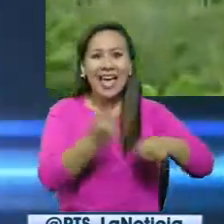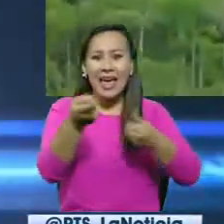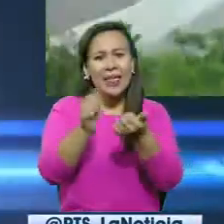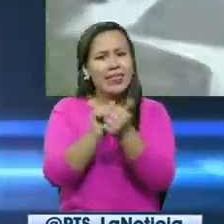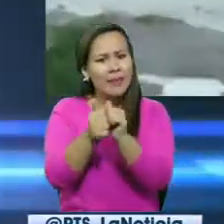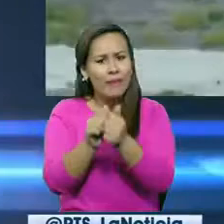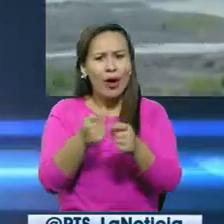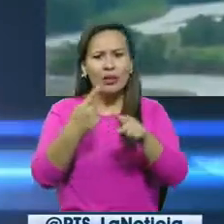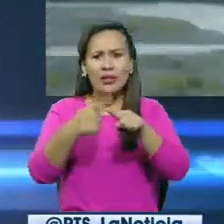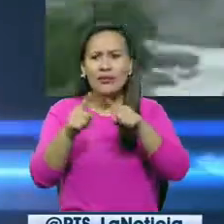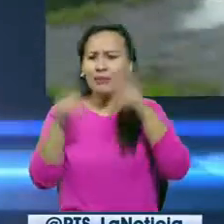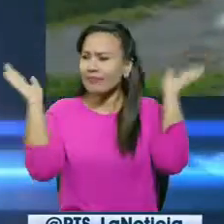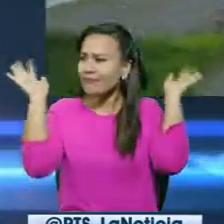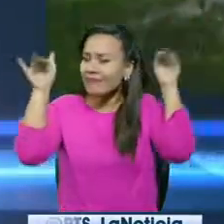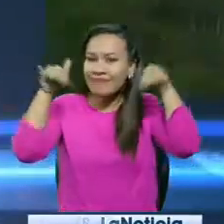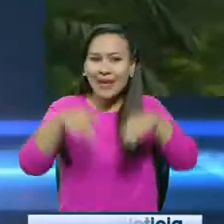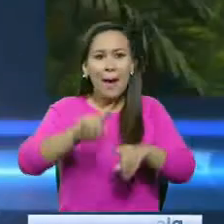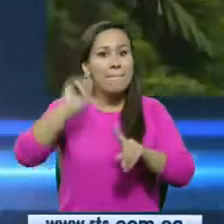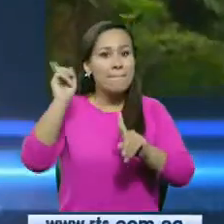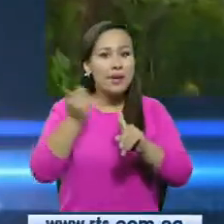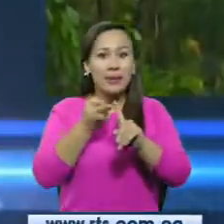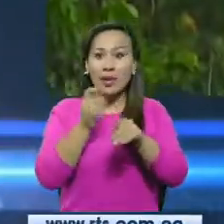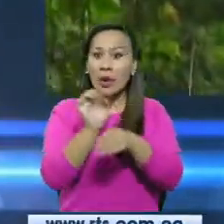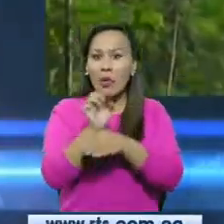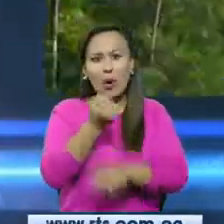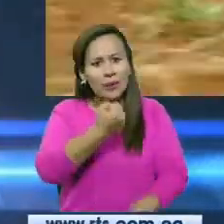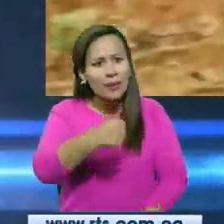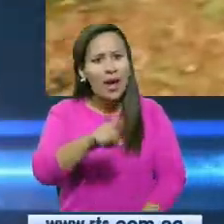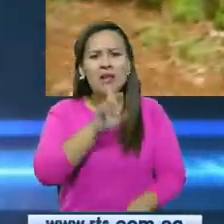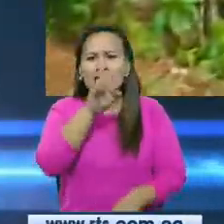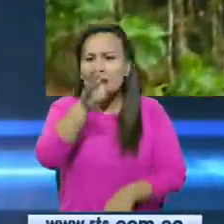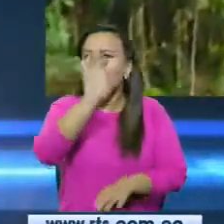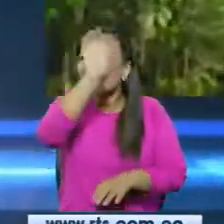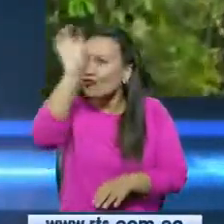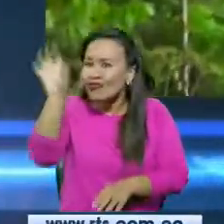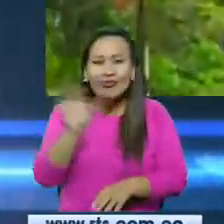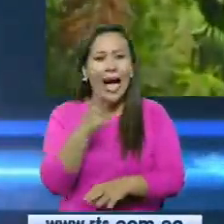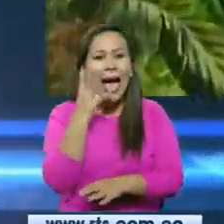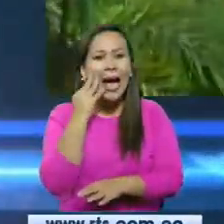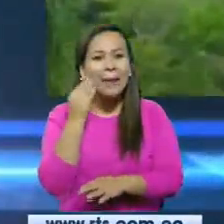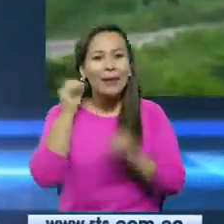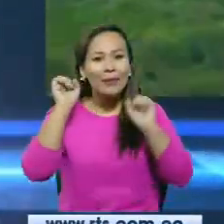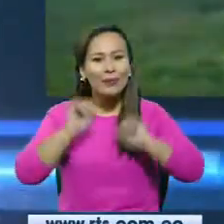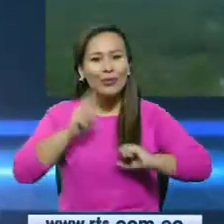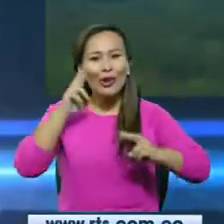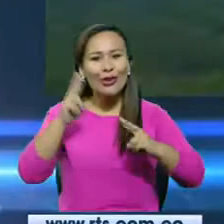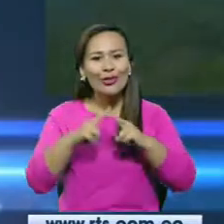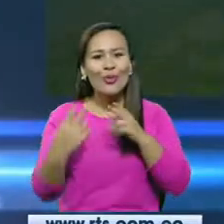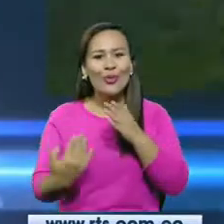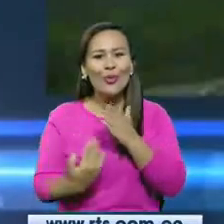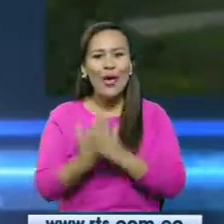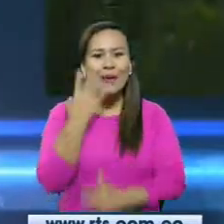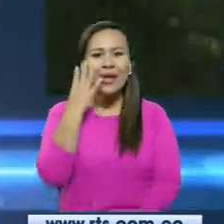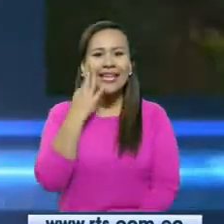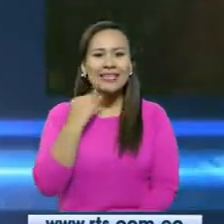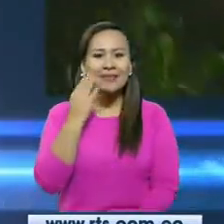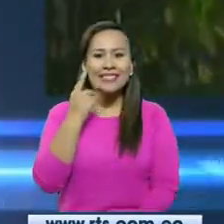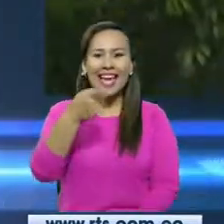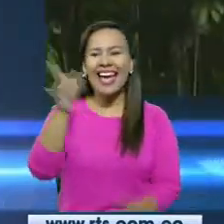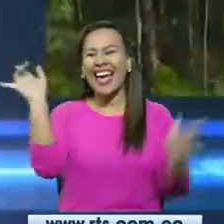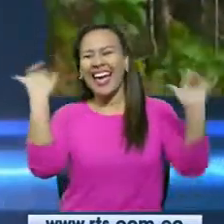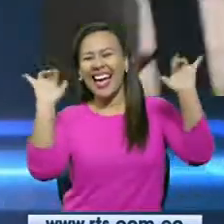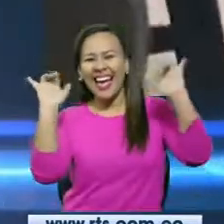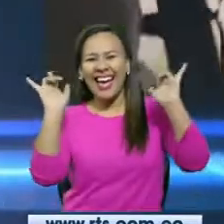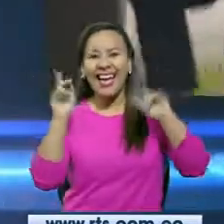vengan, disfruten, que primero Ecuador, ¿no? Primero Ecuador para poder experimentar de experiencias nuevas, aventuras divertidas